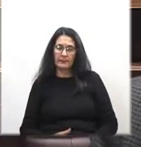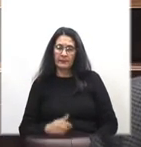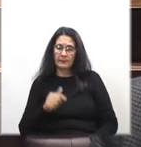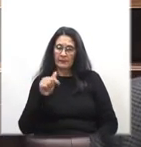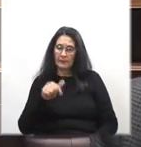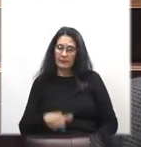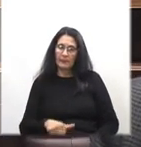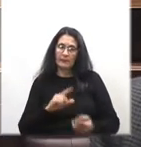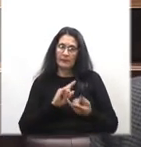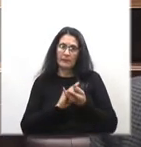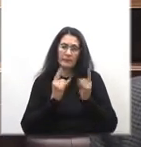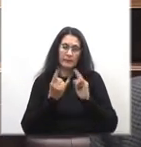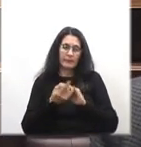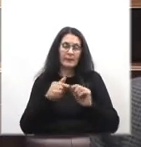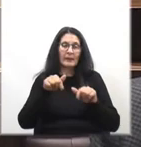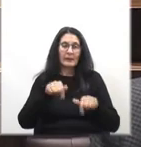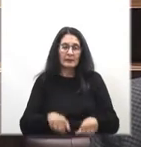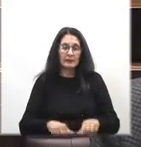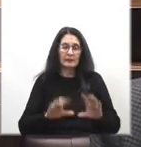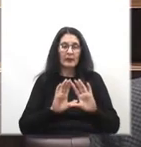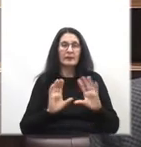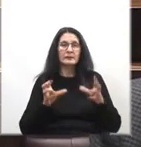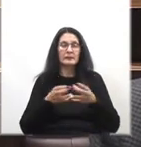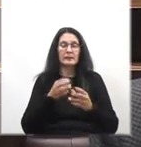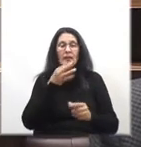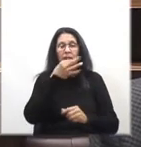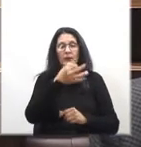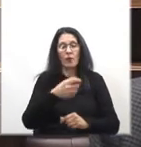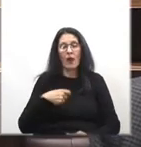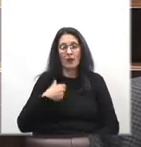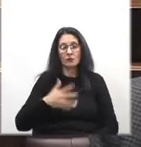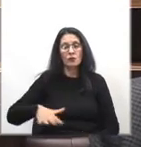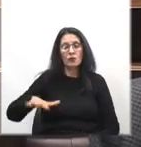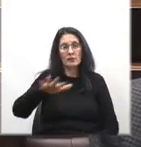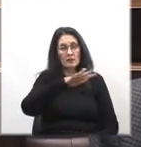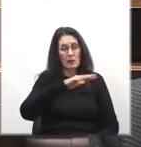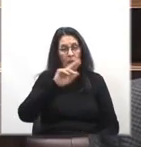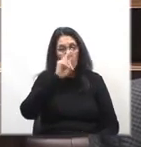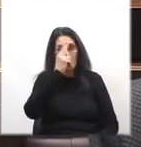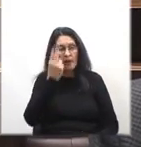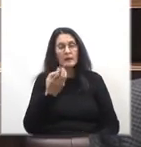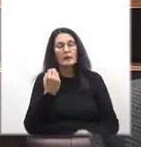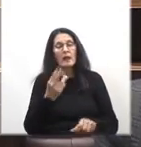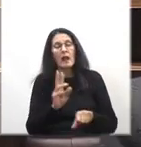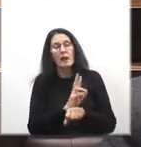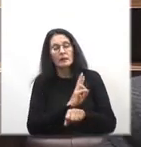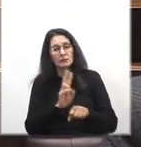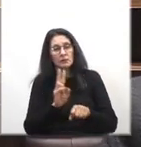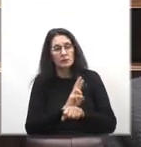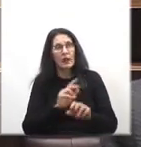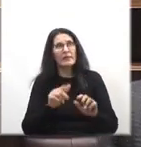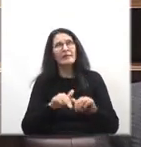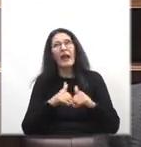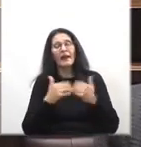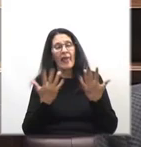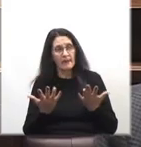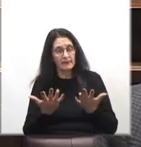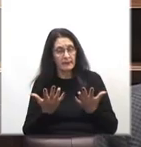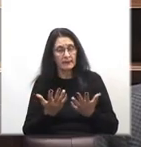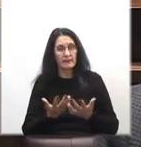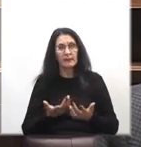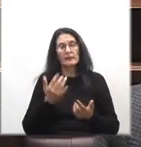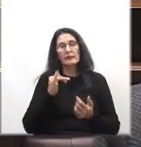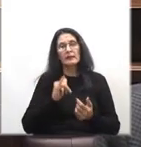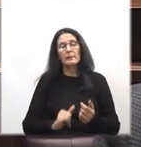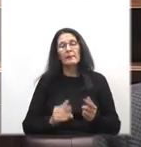Este Parlamento, esta Cámara de Diputados, le dijo a la sociedad uruguaya que la situación de inseguridad se agrava y